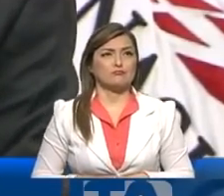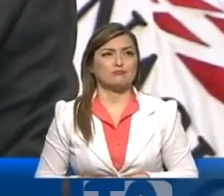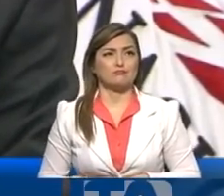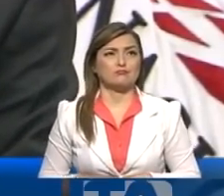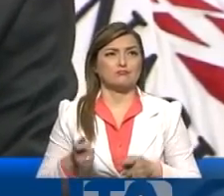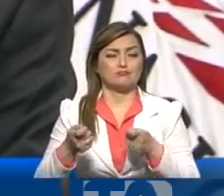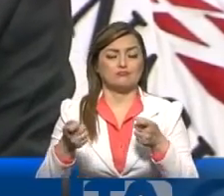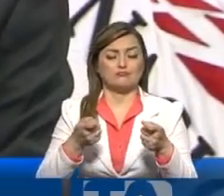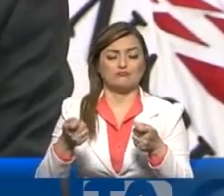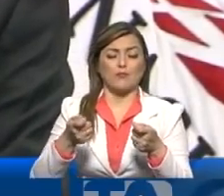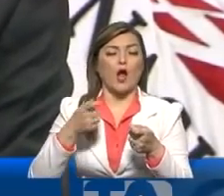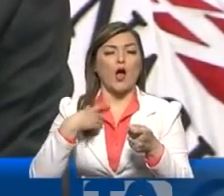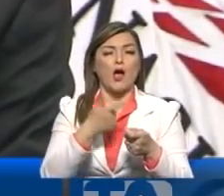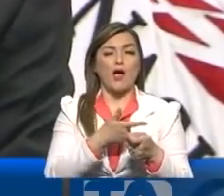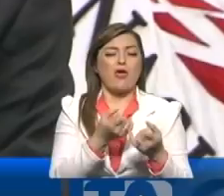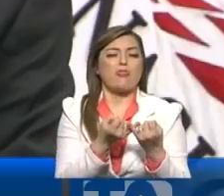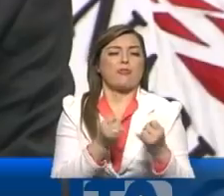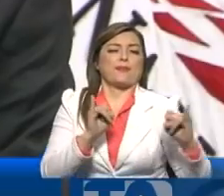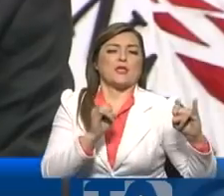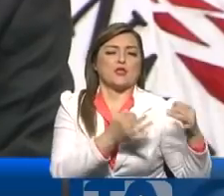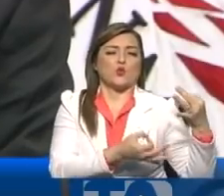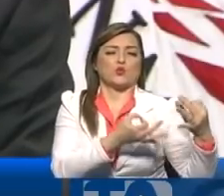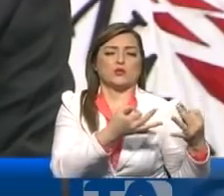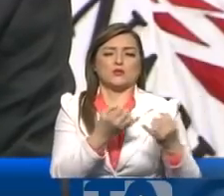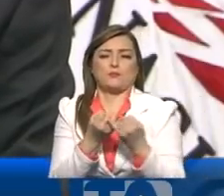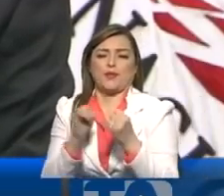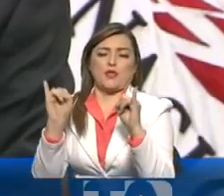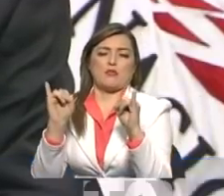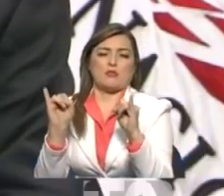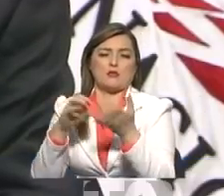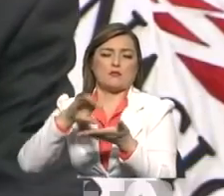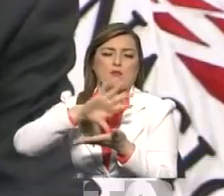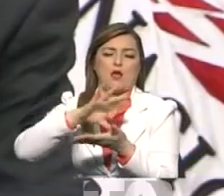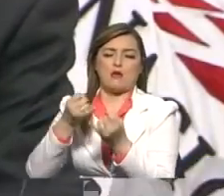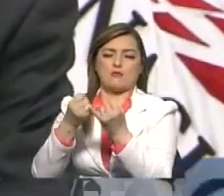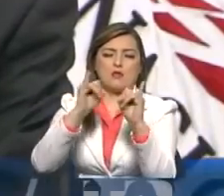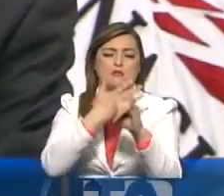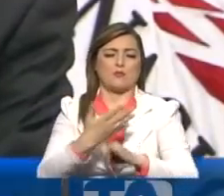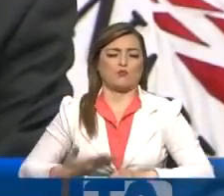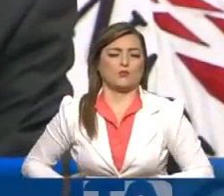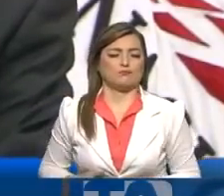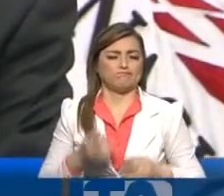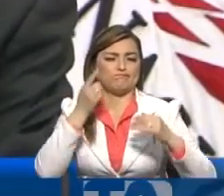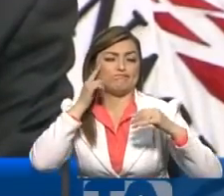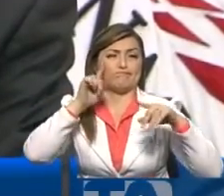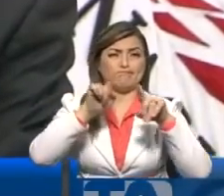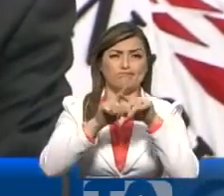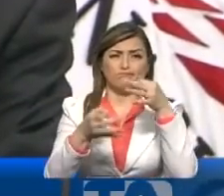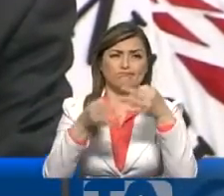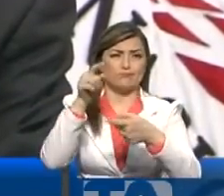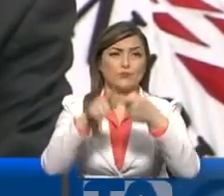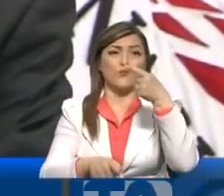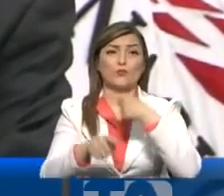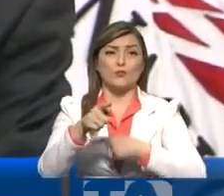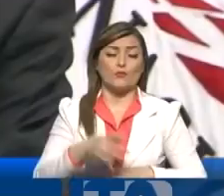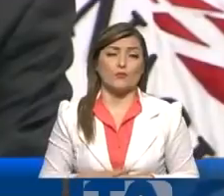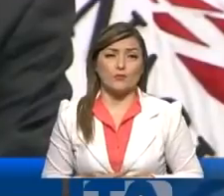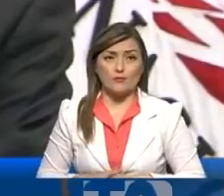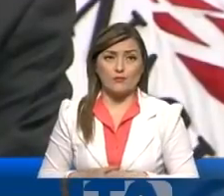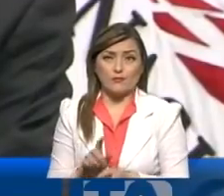independientes. Aquí no hay pactos, con la corrupción no se puede pactar. Y si estos términos no se